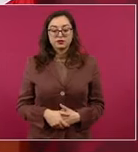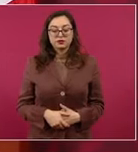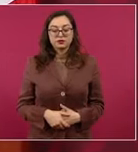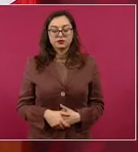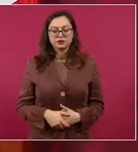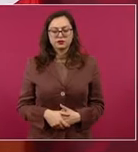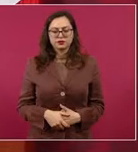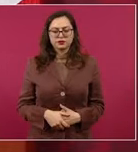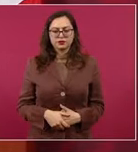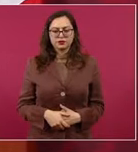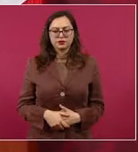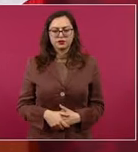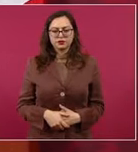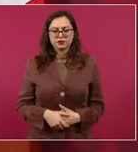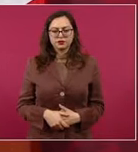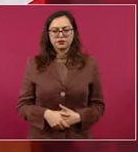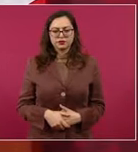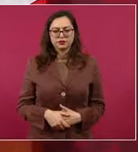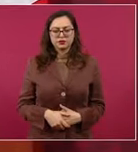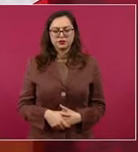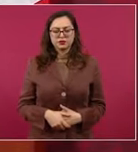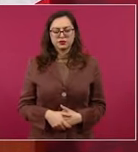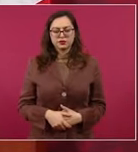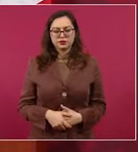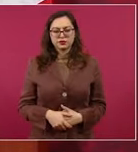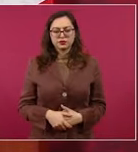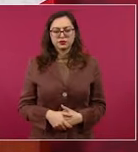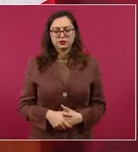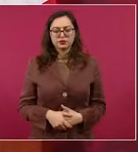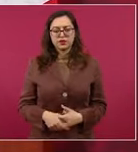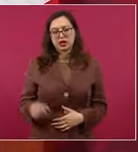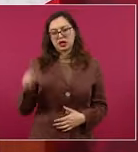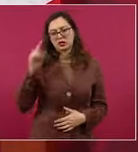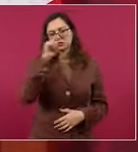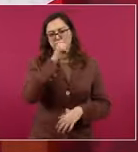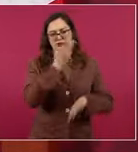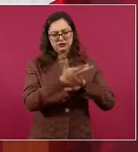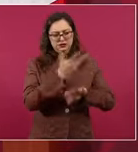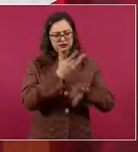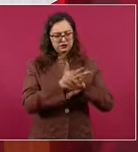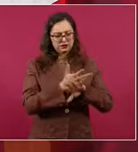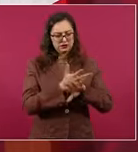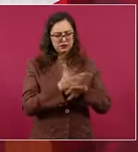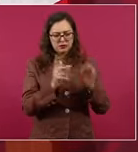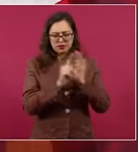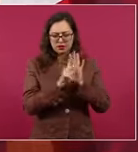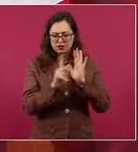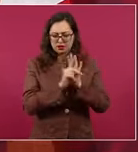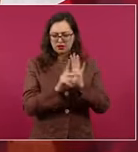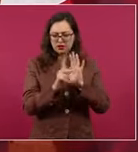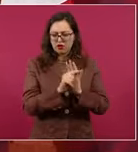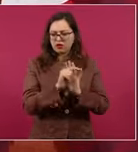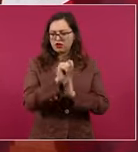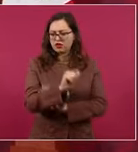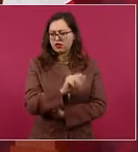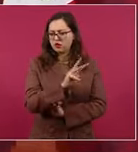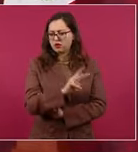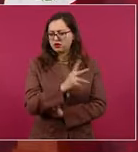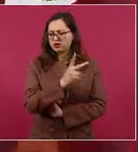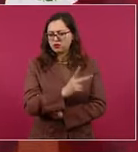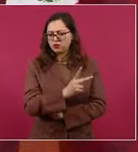el Washington Post sobre la supuesta destrucción de las